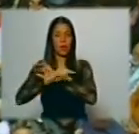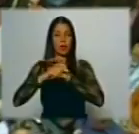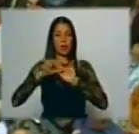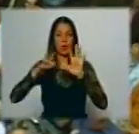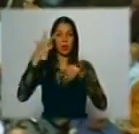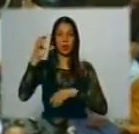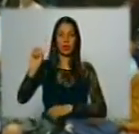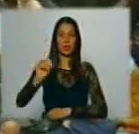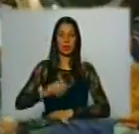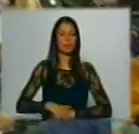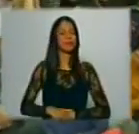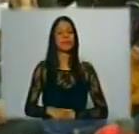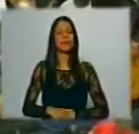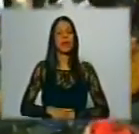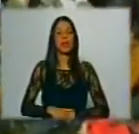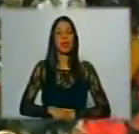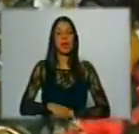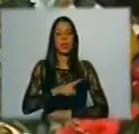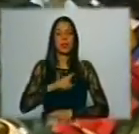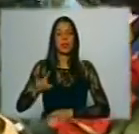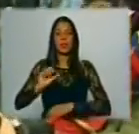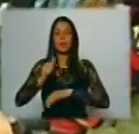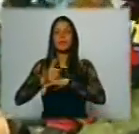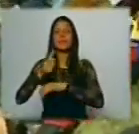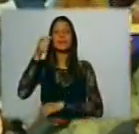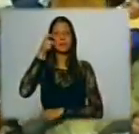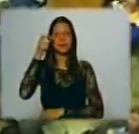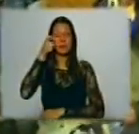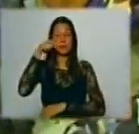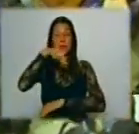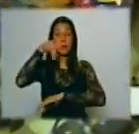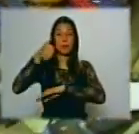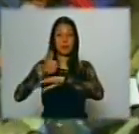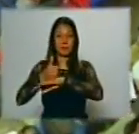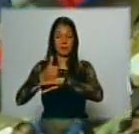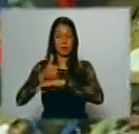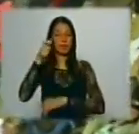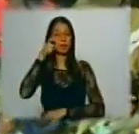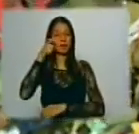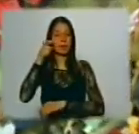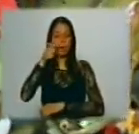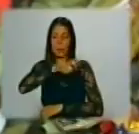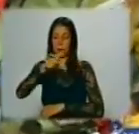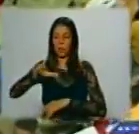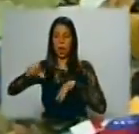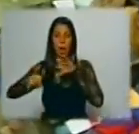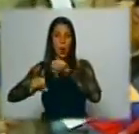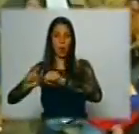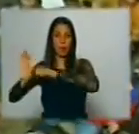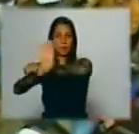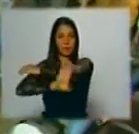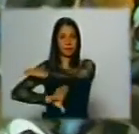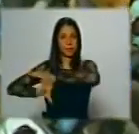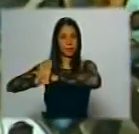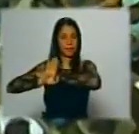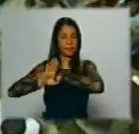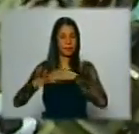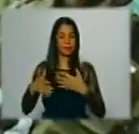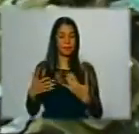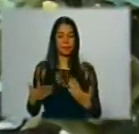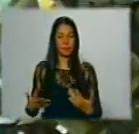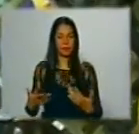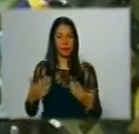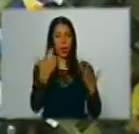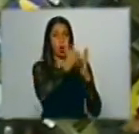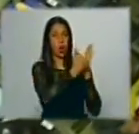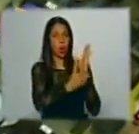30. Corresponde a la Superintendencia Nacional para la Defensa de los Derechos Socioeconómicos las